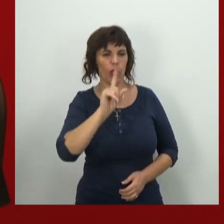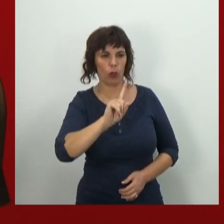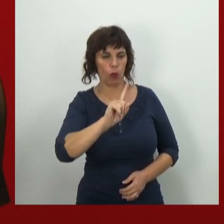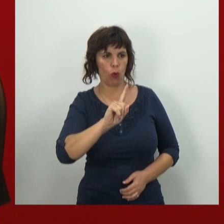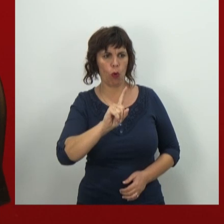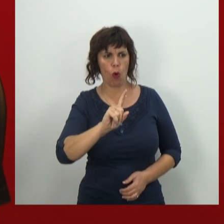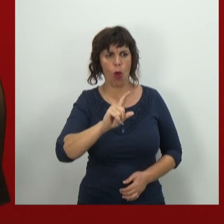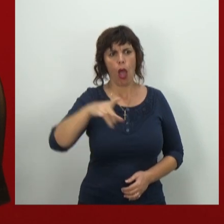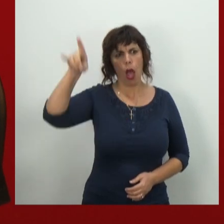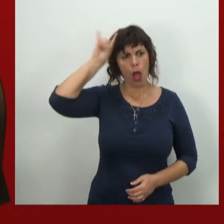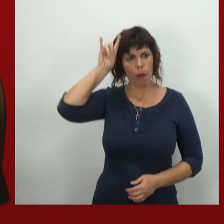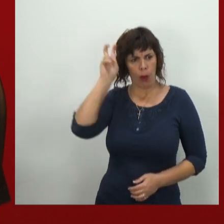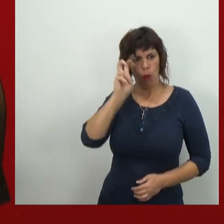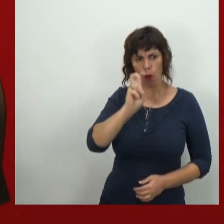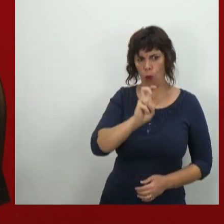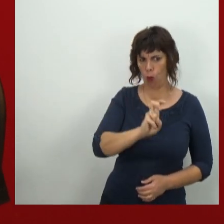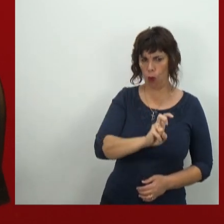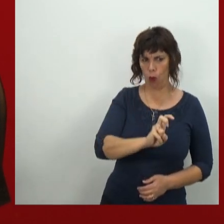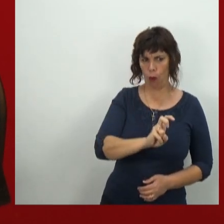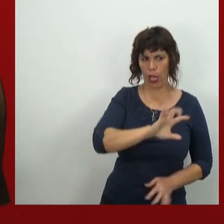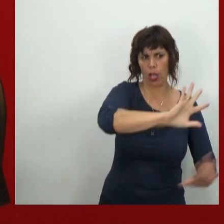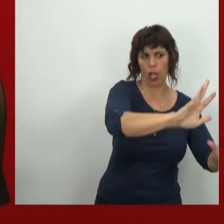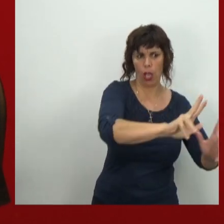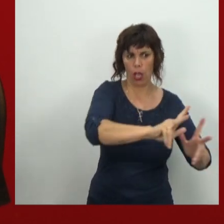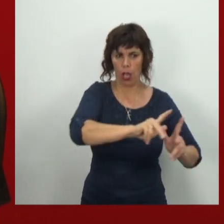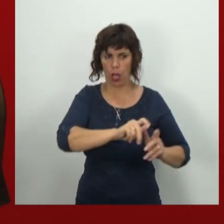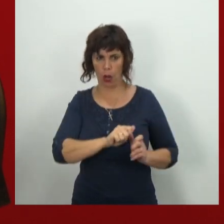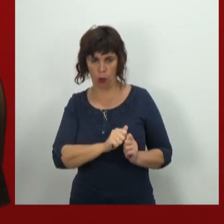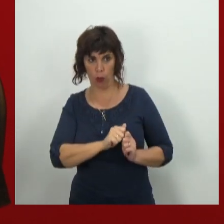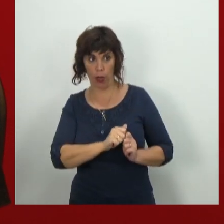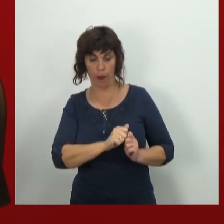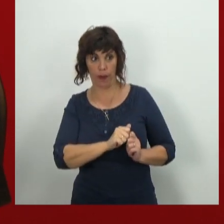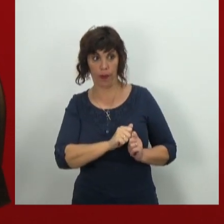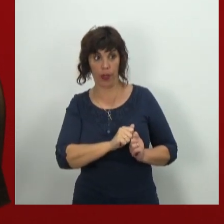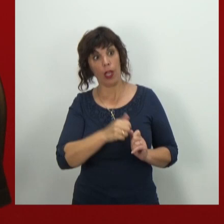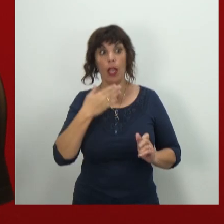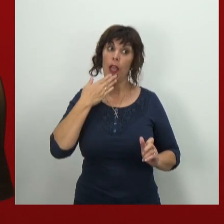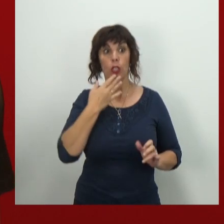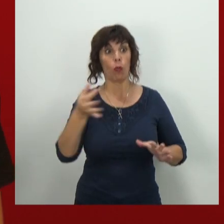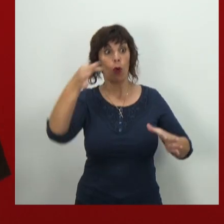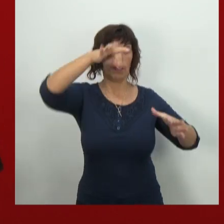corazón. Este es el que fue sembrado junto al camino.